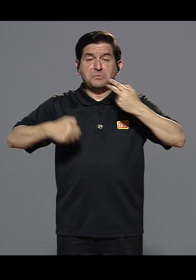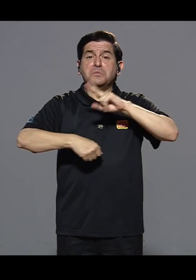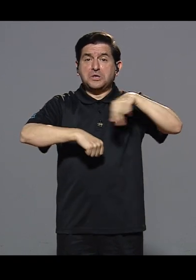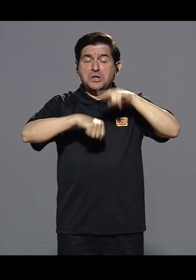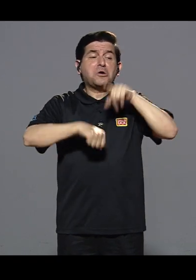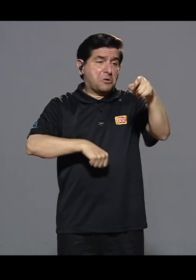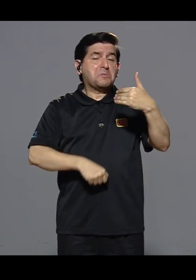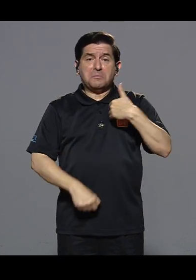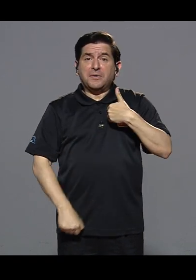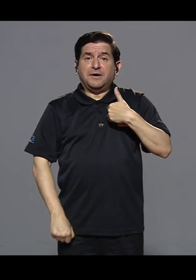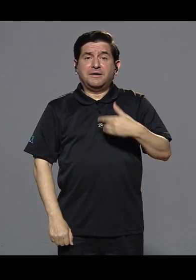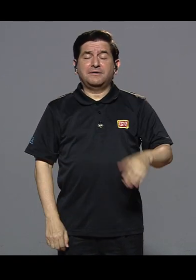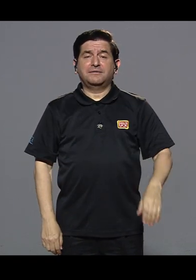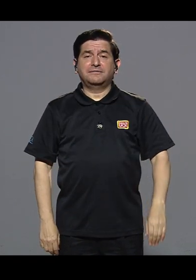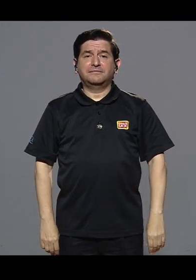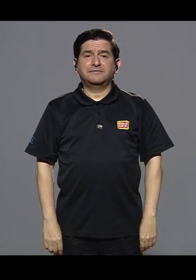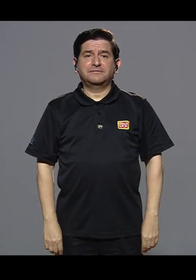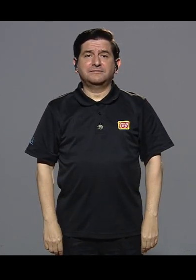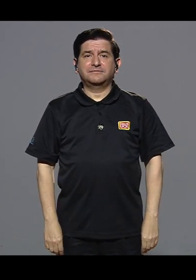que él tiene.